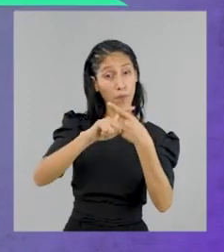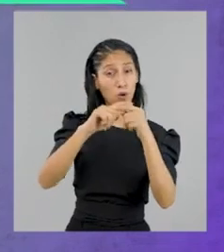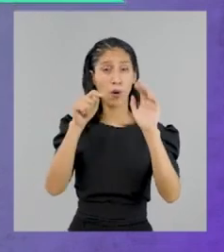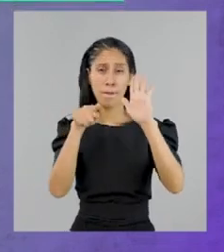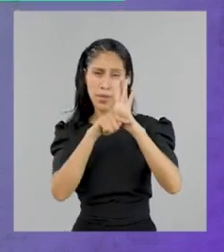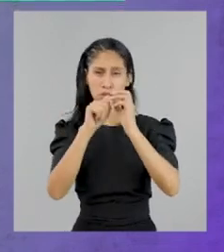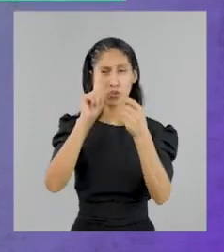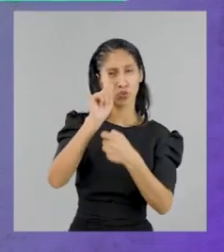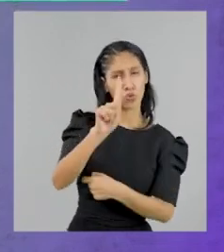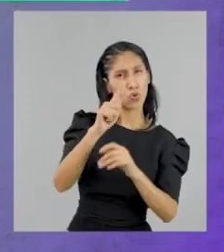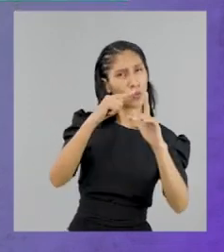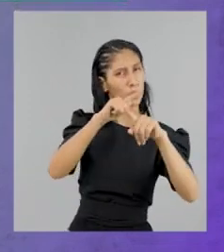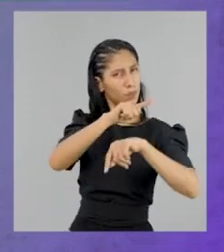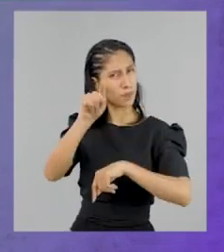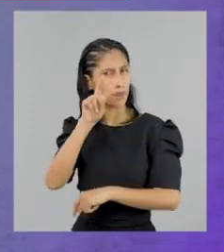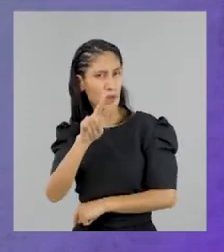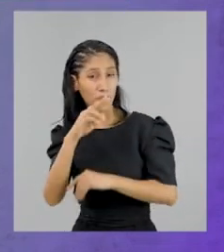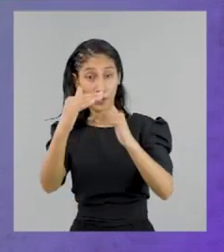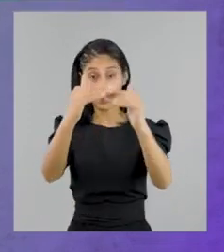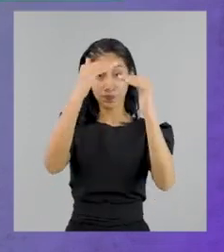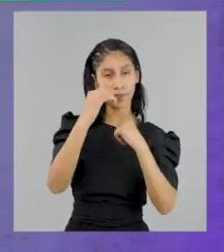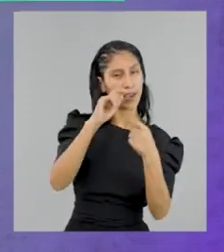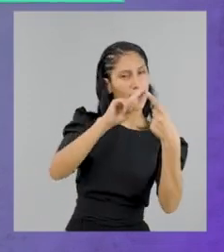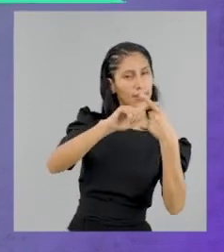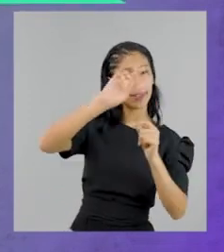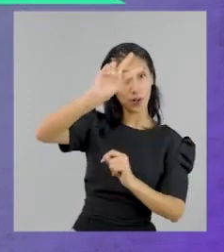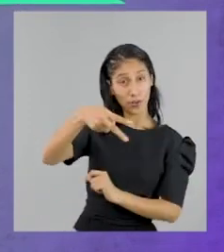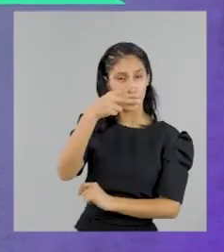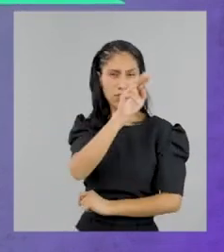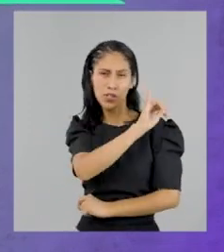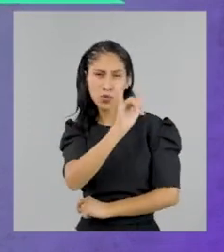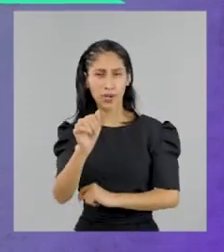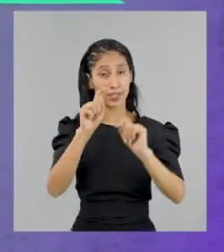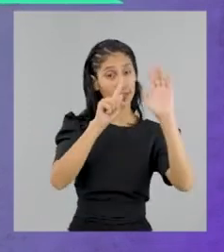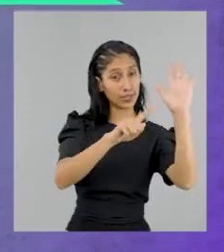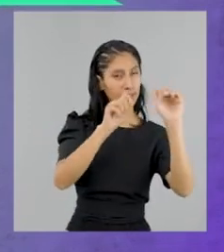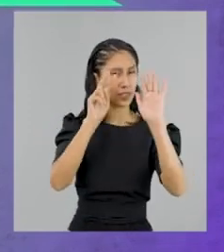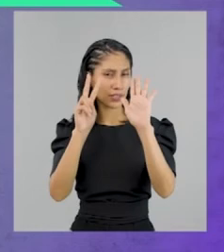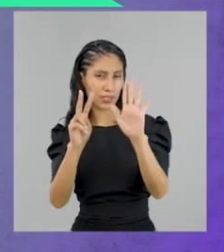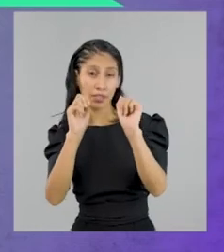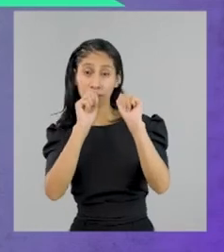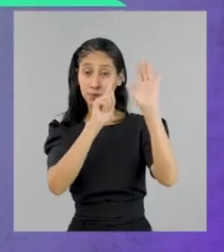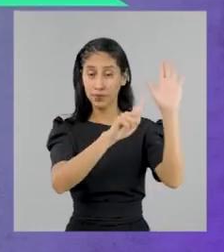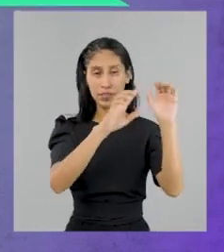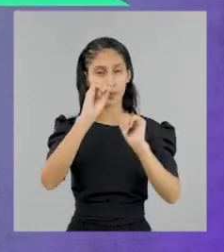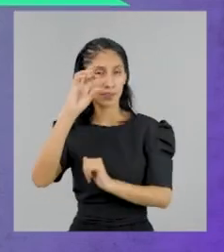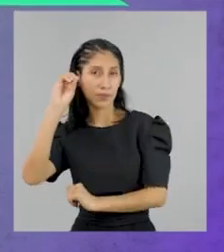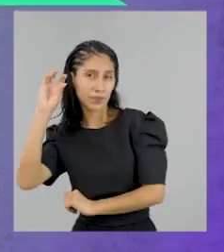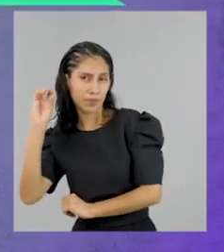44.800 por menos 1/2. X al cuadrado igual